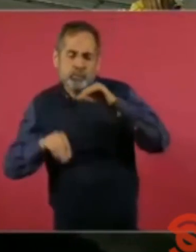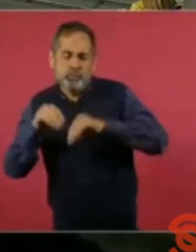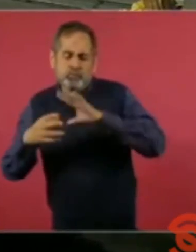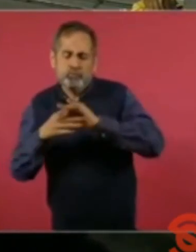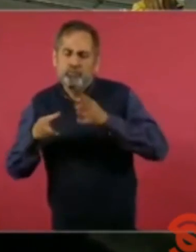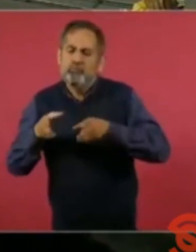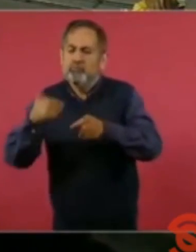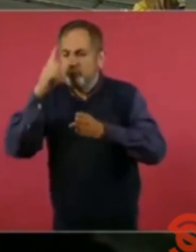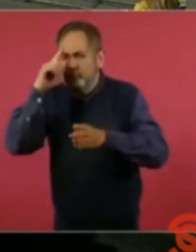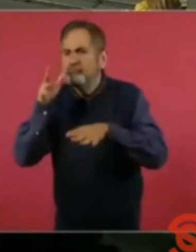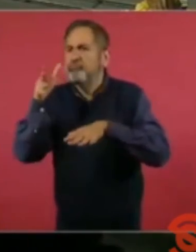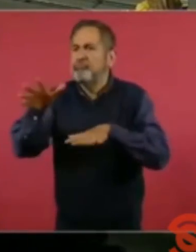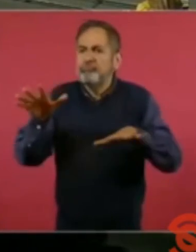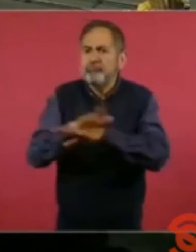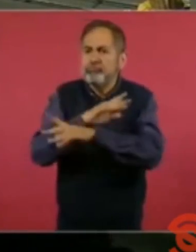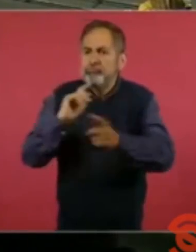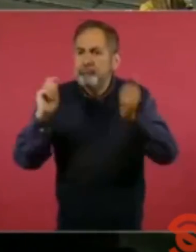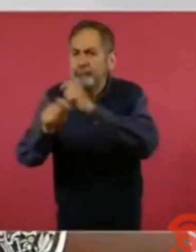ministros en retiro,